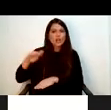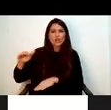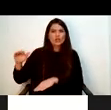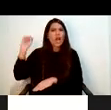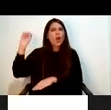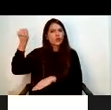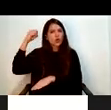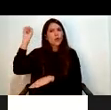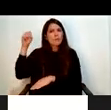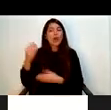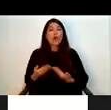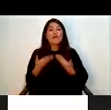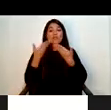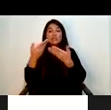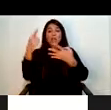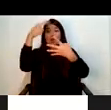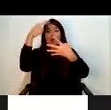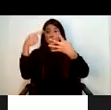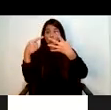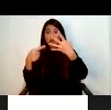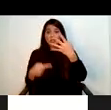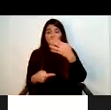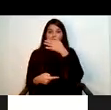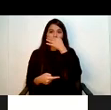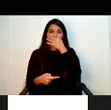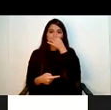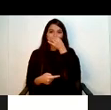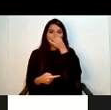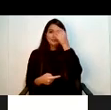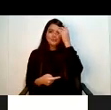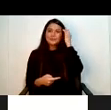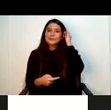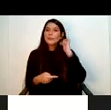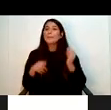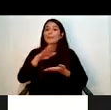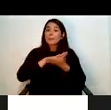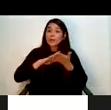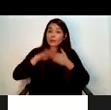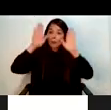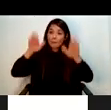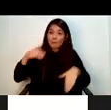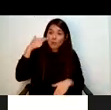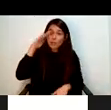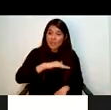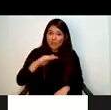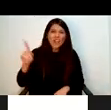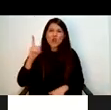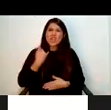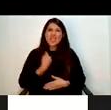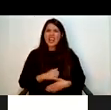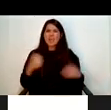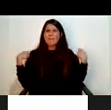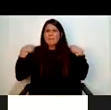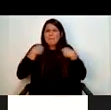el ofrecer opciones va a ser, a ver, por ejemplo, el mismo niño que no quiere ponerse en pijama, llanto,